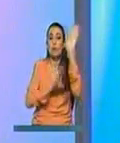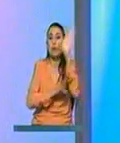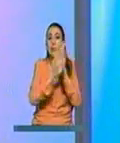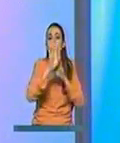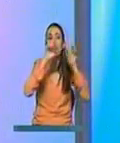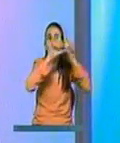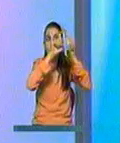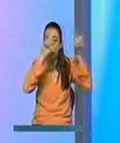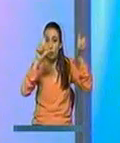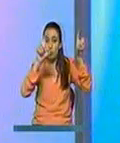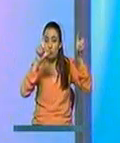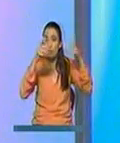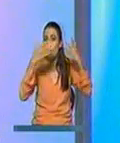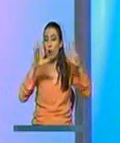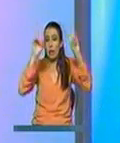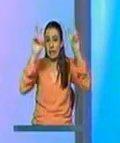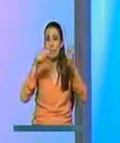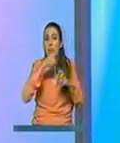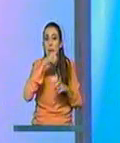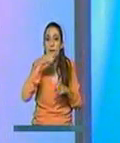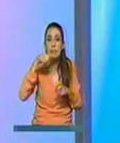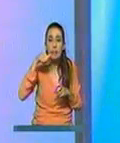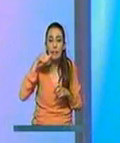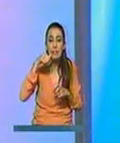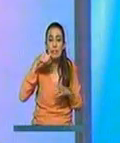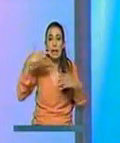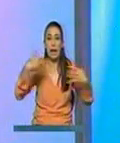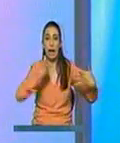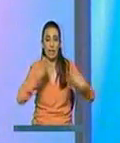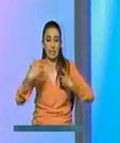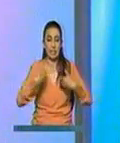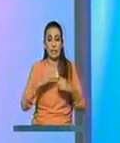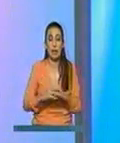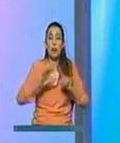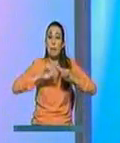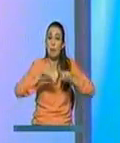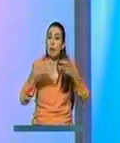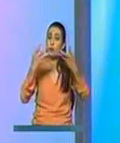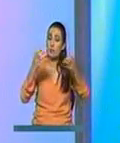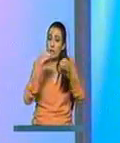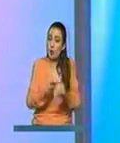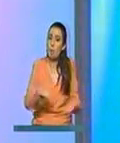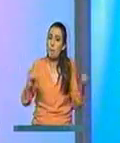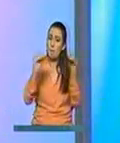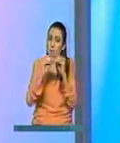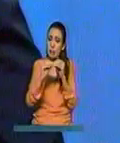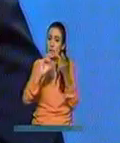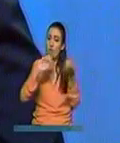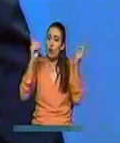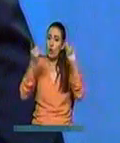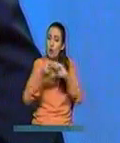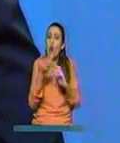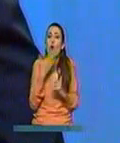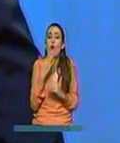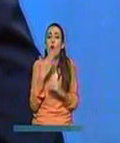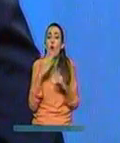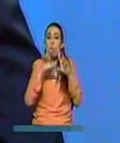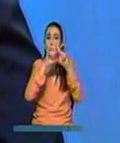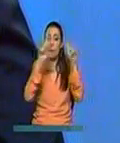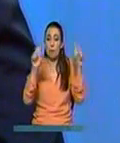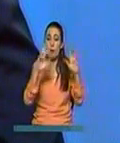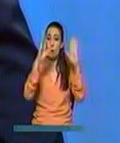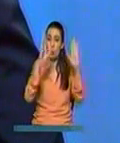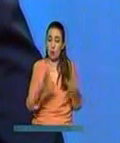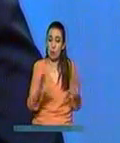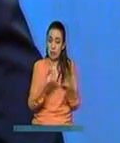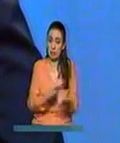industria artesanal cervecera. Pero quisiéramos más adelante ver cómo podría reconfigurarse todo este escenario de los emprendimientos